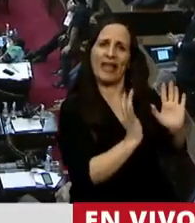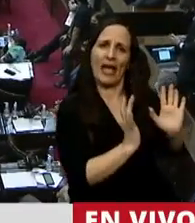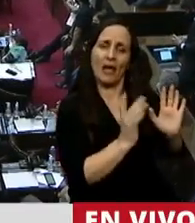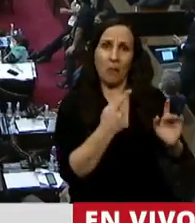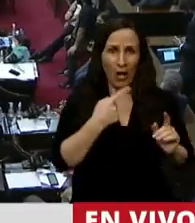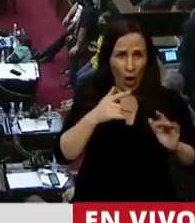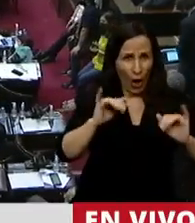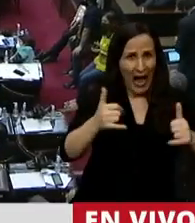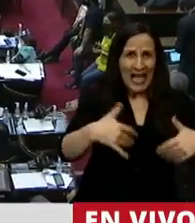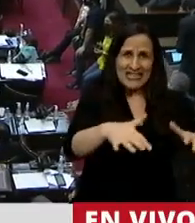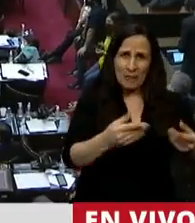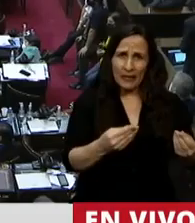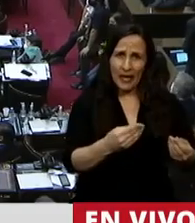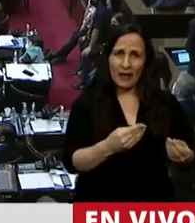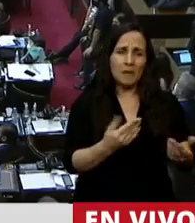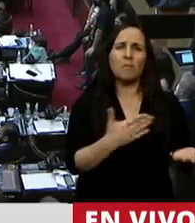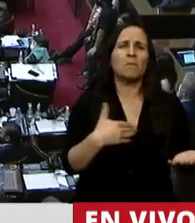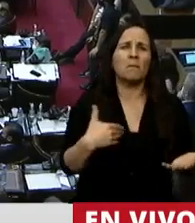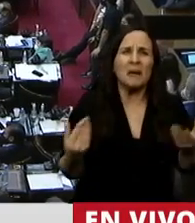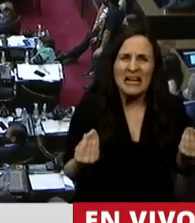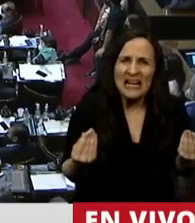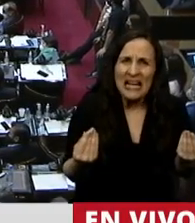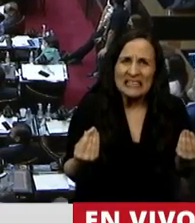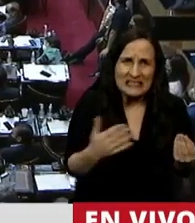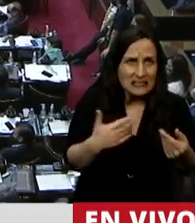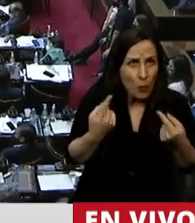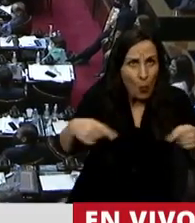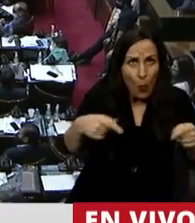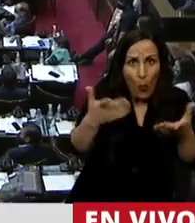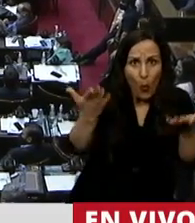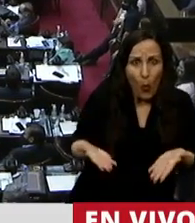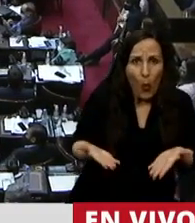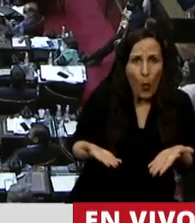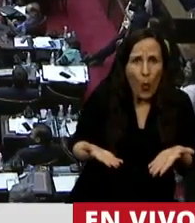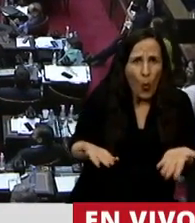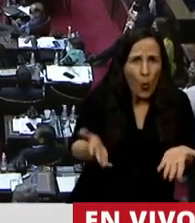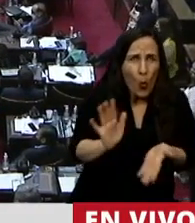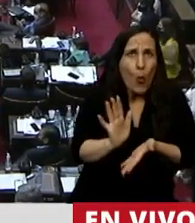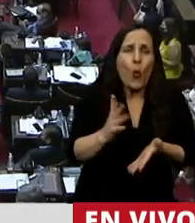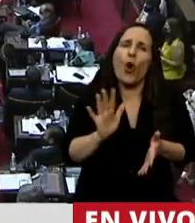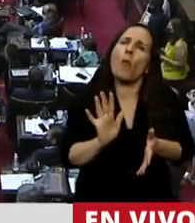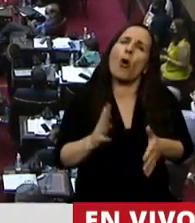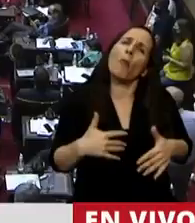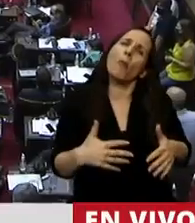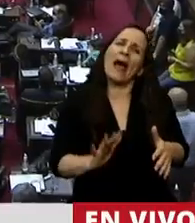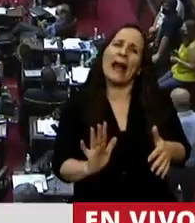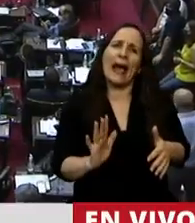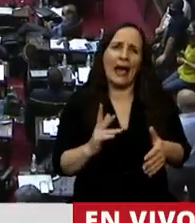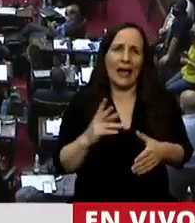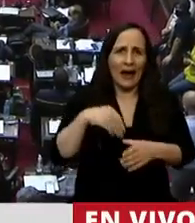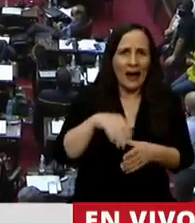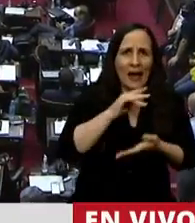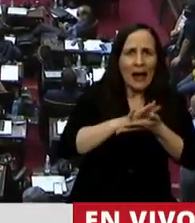preguntaba, ¿qué es la madre? ¿Una cosa, algo equivalente a un fondo sirviente, un estuche